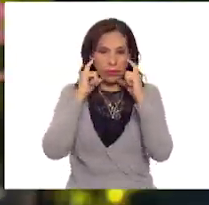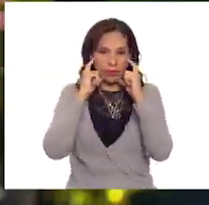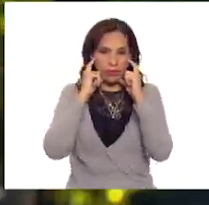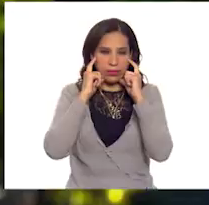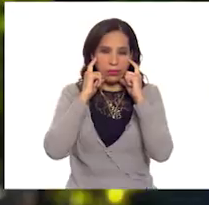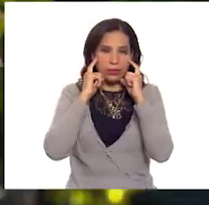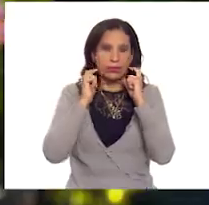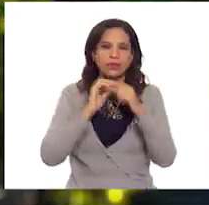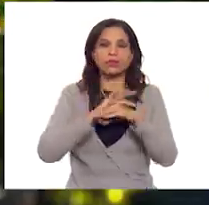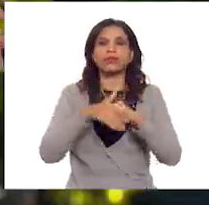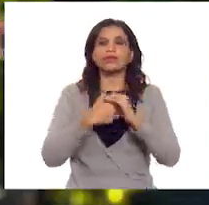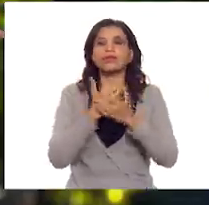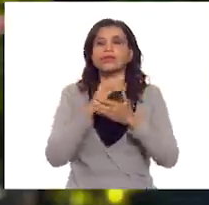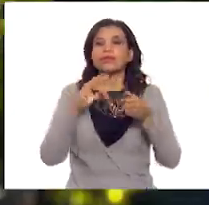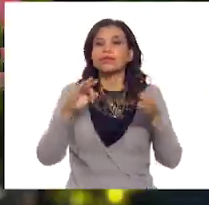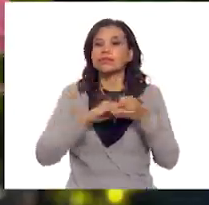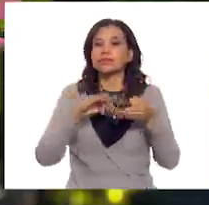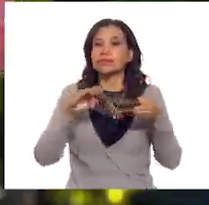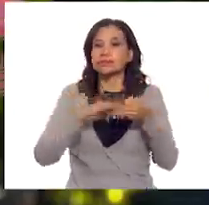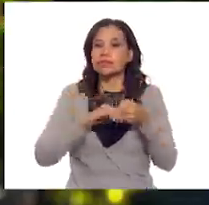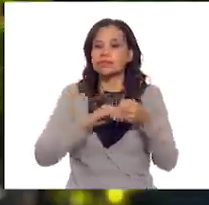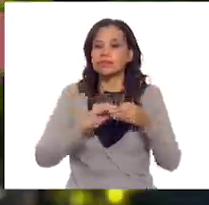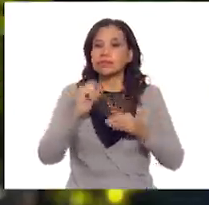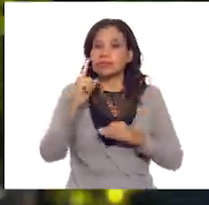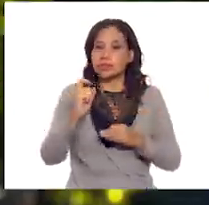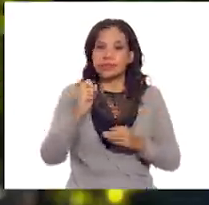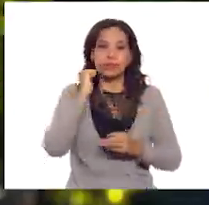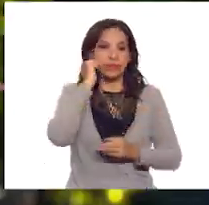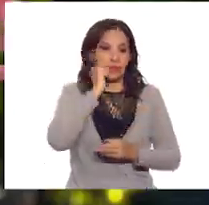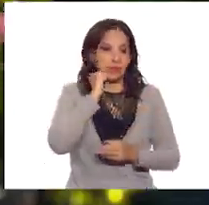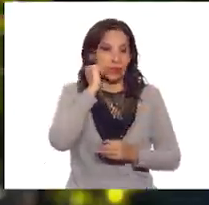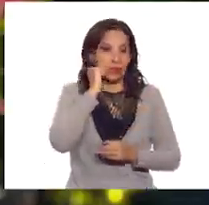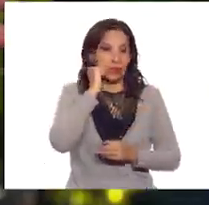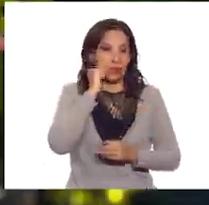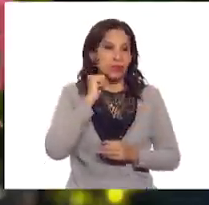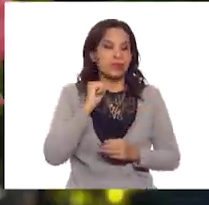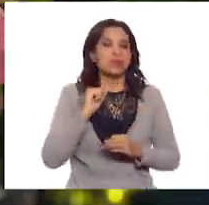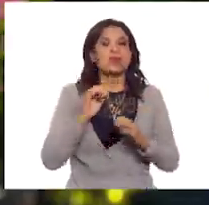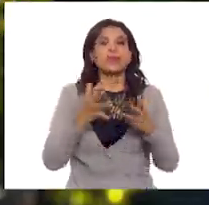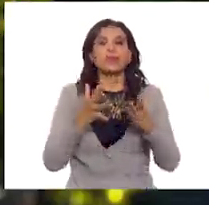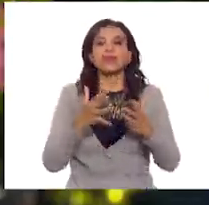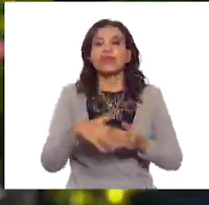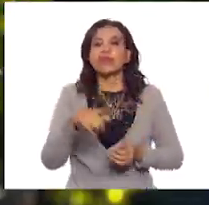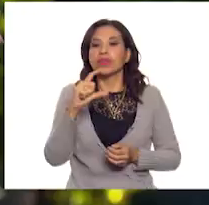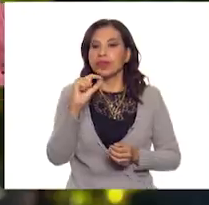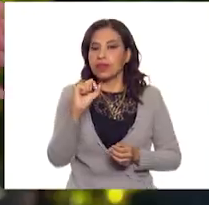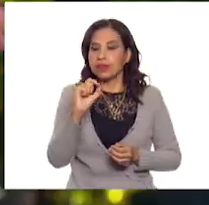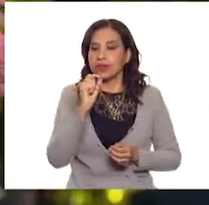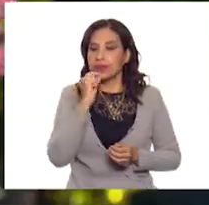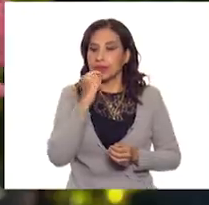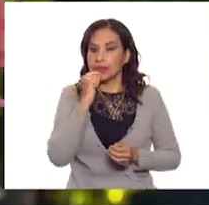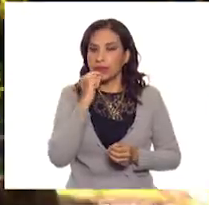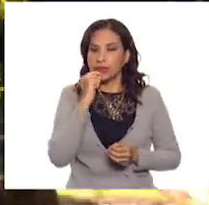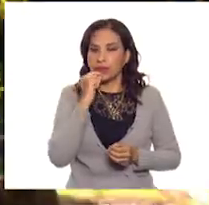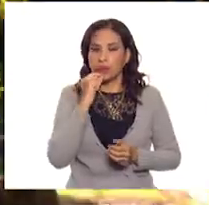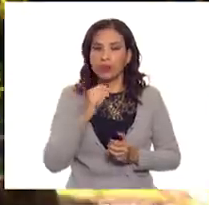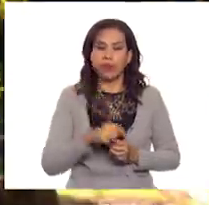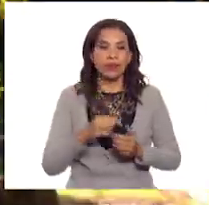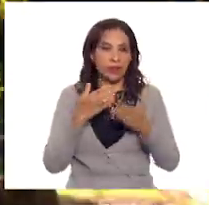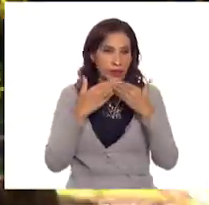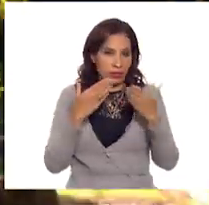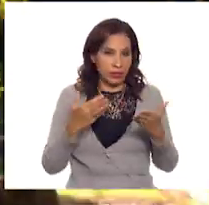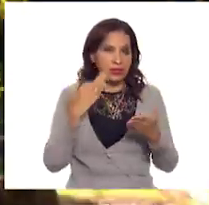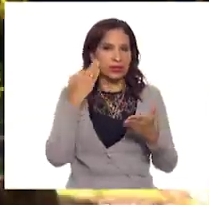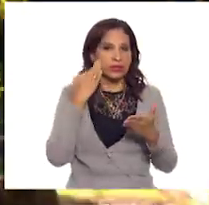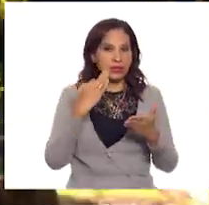cubrebocas. Lava tus manos frecuentemente con agua y con jabón por lo menos durante 20 segundos. Ahora